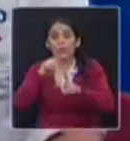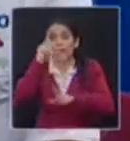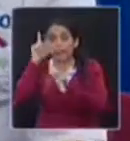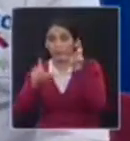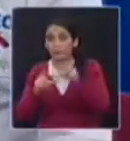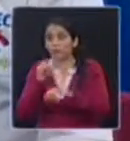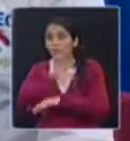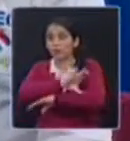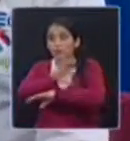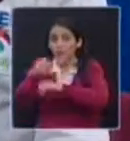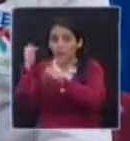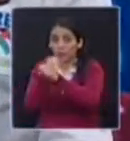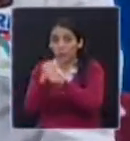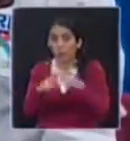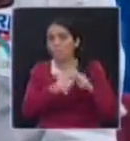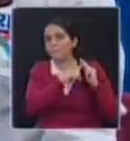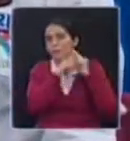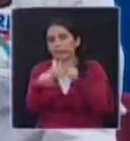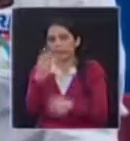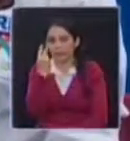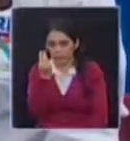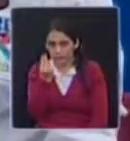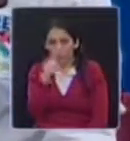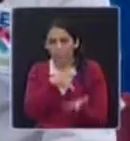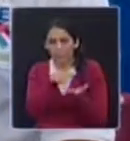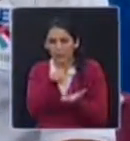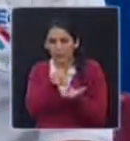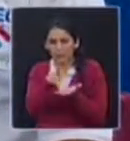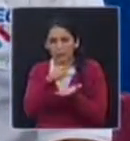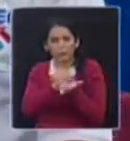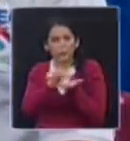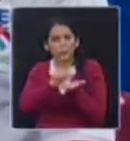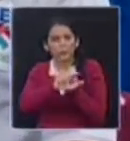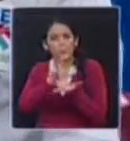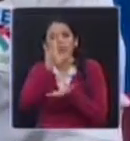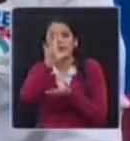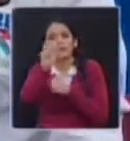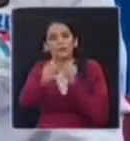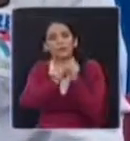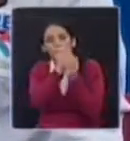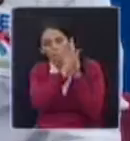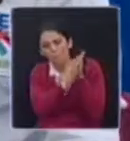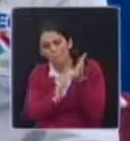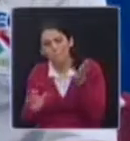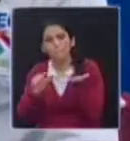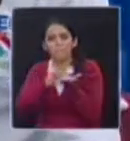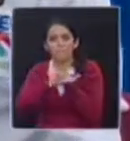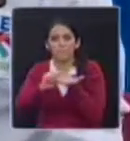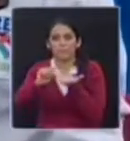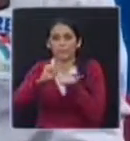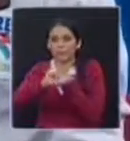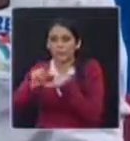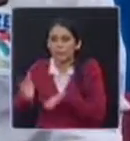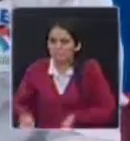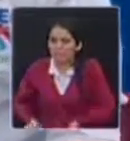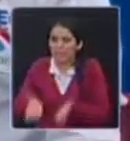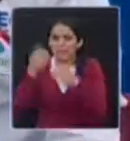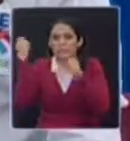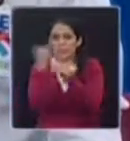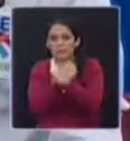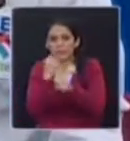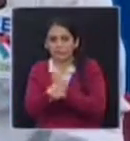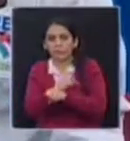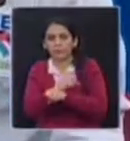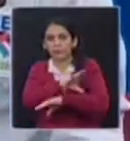años plazo para que el agricultor, el ganadero ecuatoriano pueda prosperar y salir adelante, pueda poner a producir sus tierras,